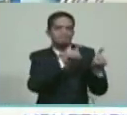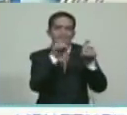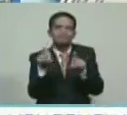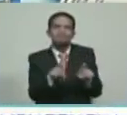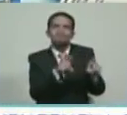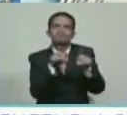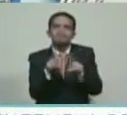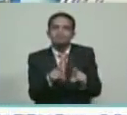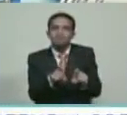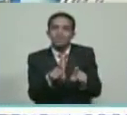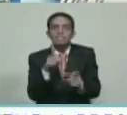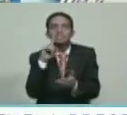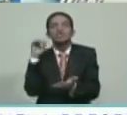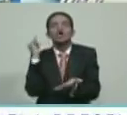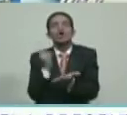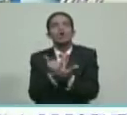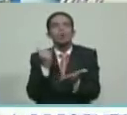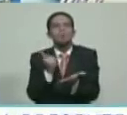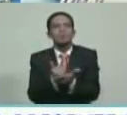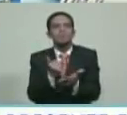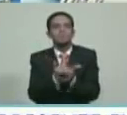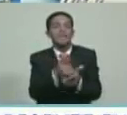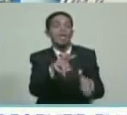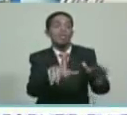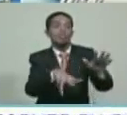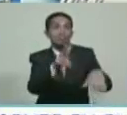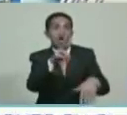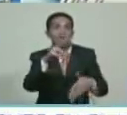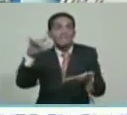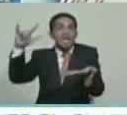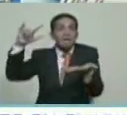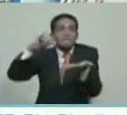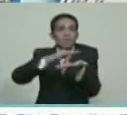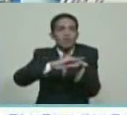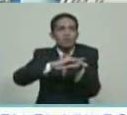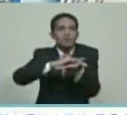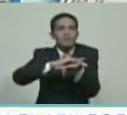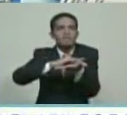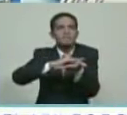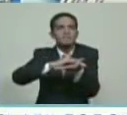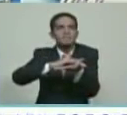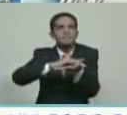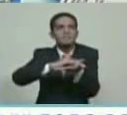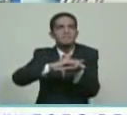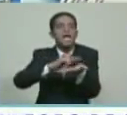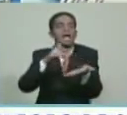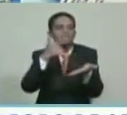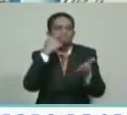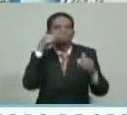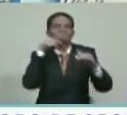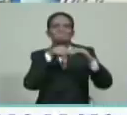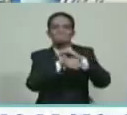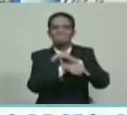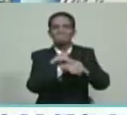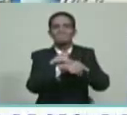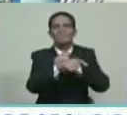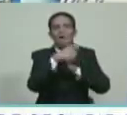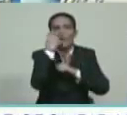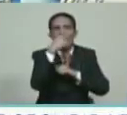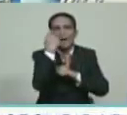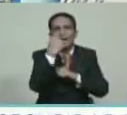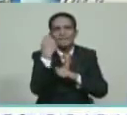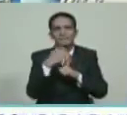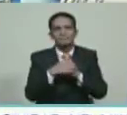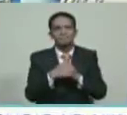pudiendo comprobarse que 12 de ellas presentaban trazas de cocaína. En la captura de